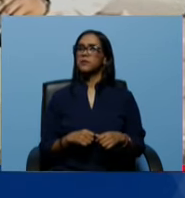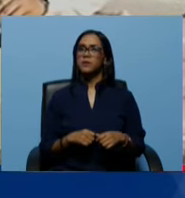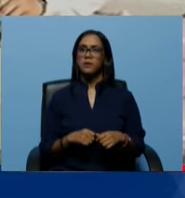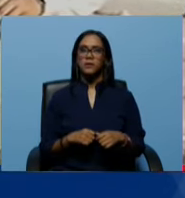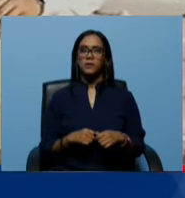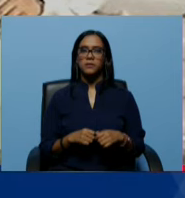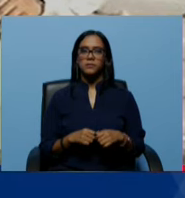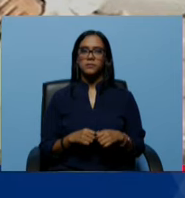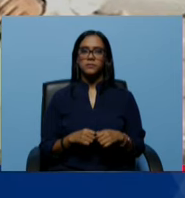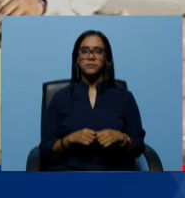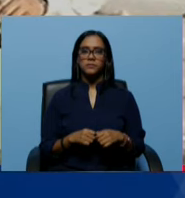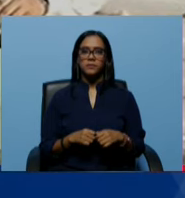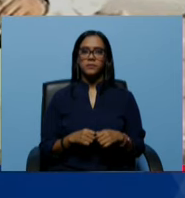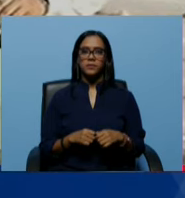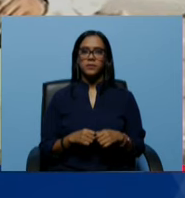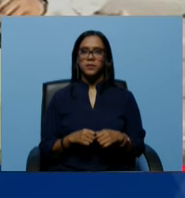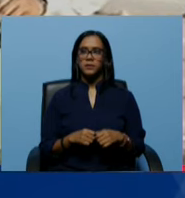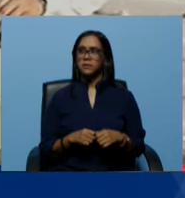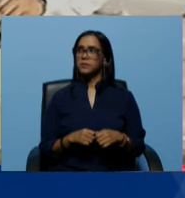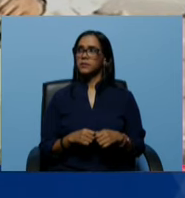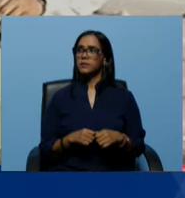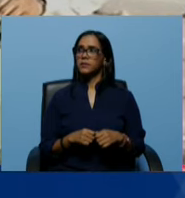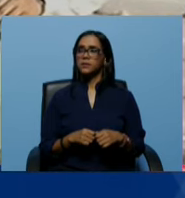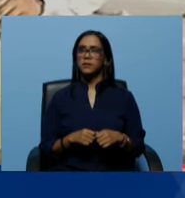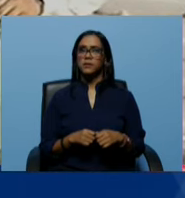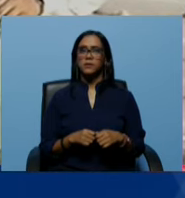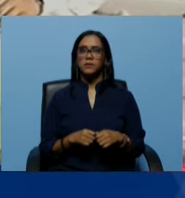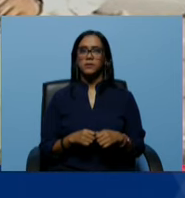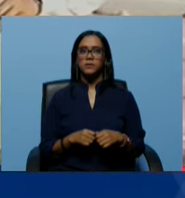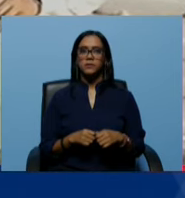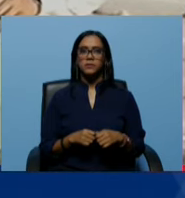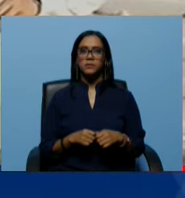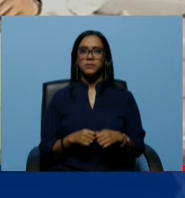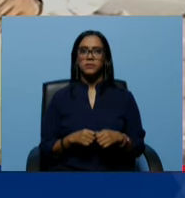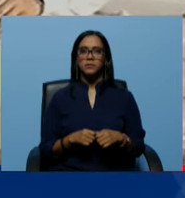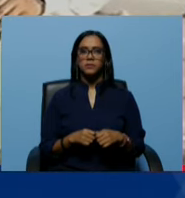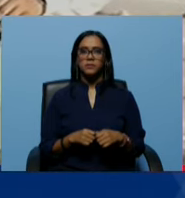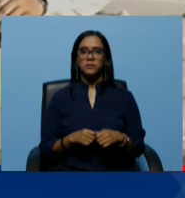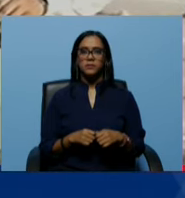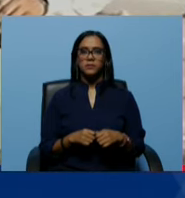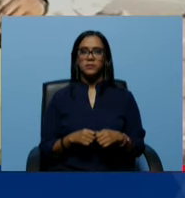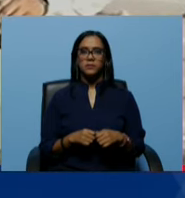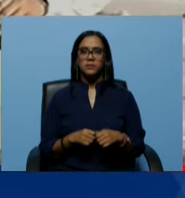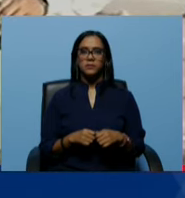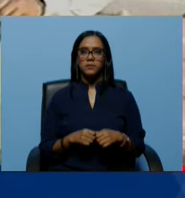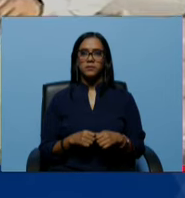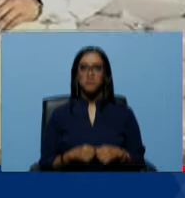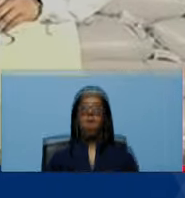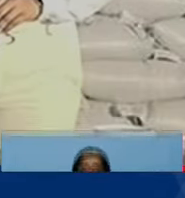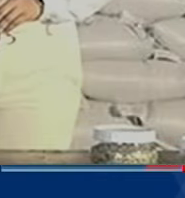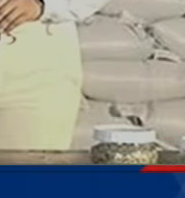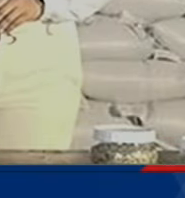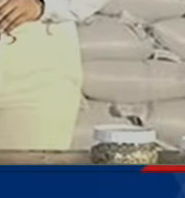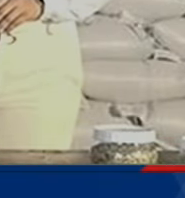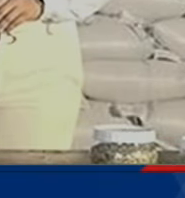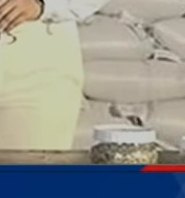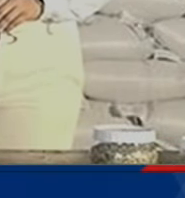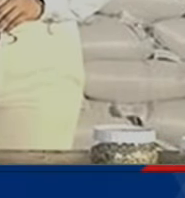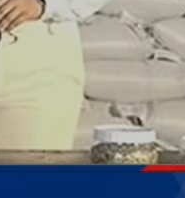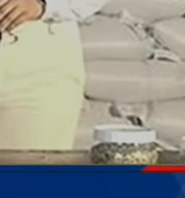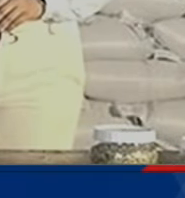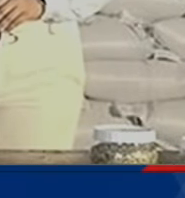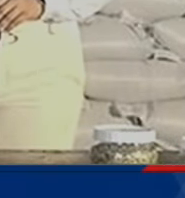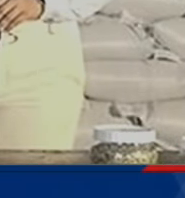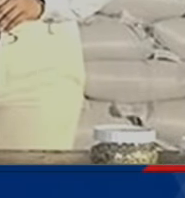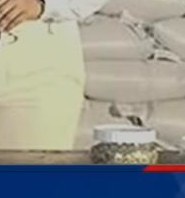sectores productivos, a la gente que creyó en la revolución bolivariana. Digan lo que digan, lo voy a decir mil veces. Y ahora